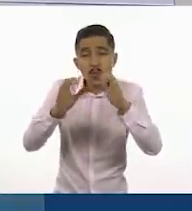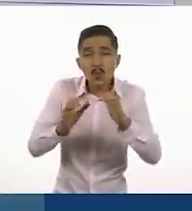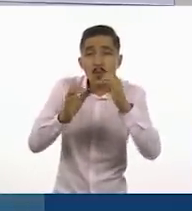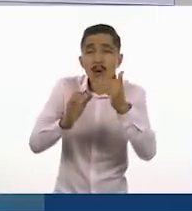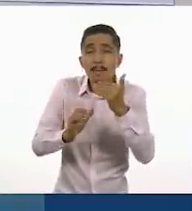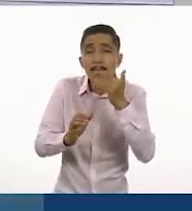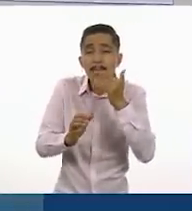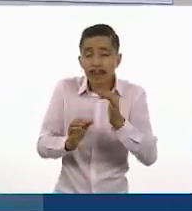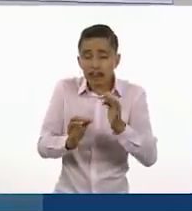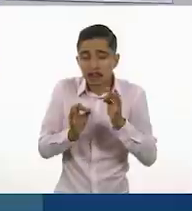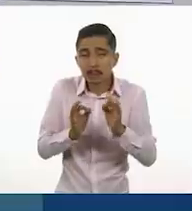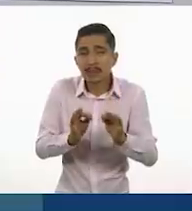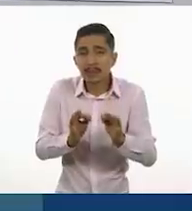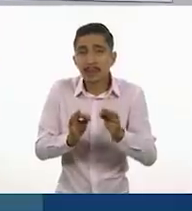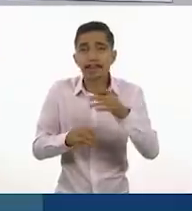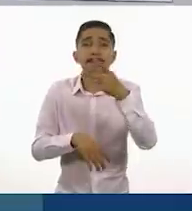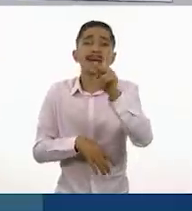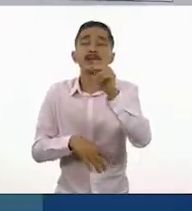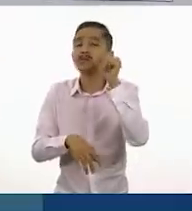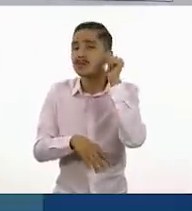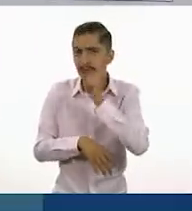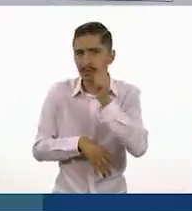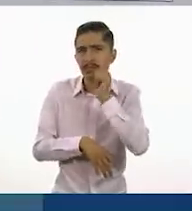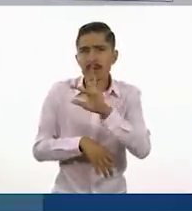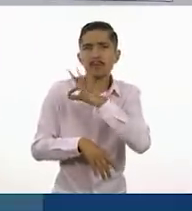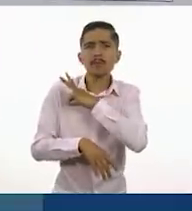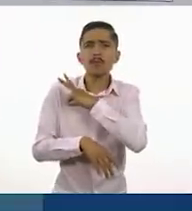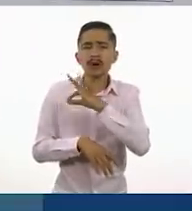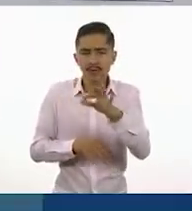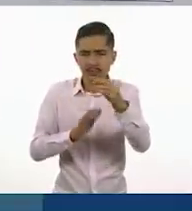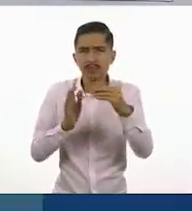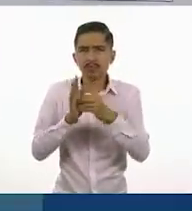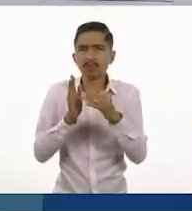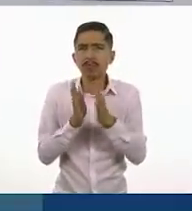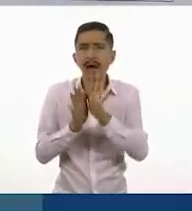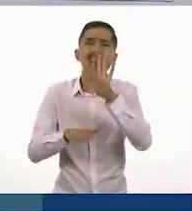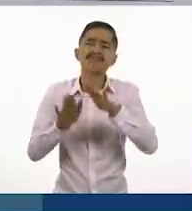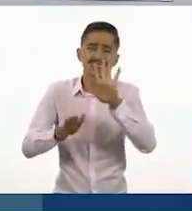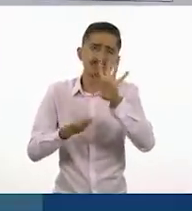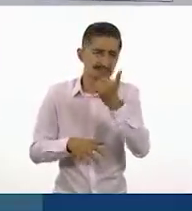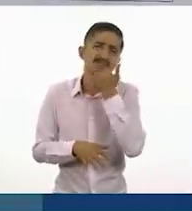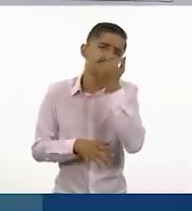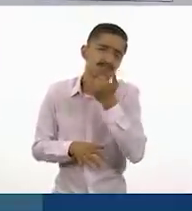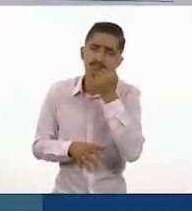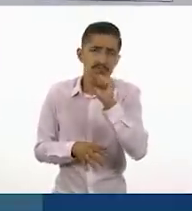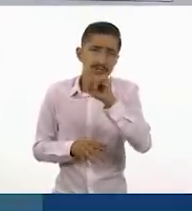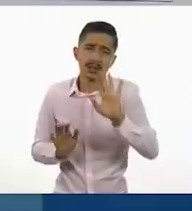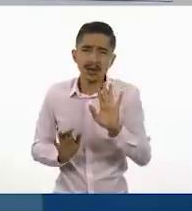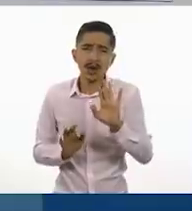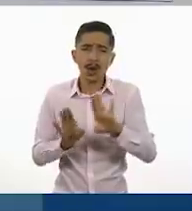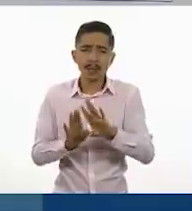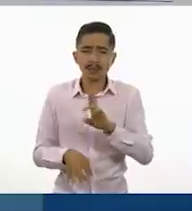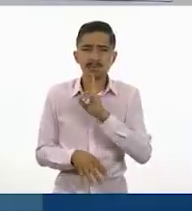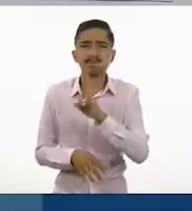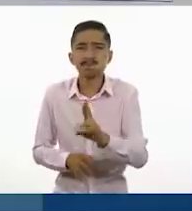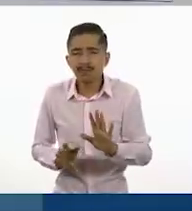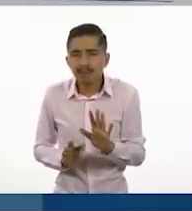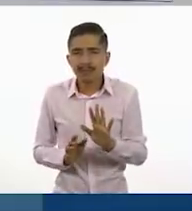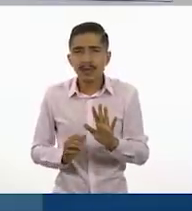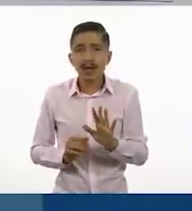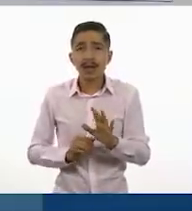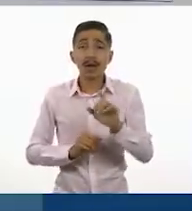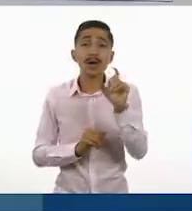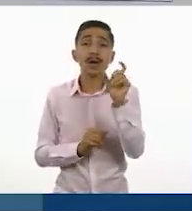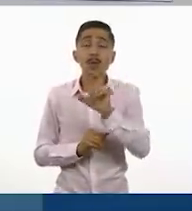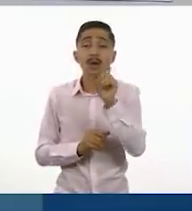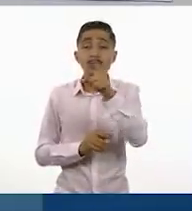posible, pero pues siempre es posible que incluyamos un grado de error que va a afectar el resultado final. Ajá. Solamente cuando hablamos